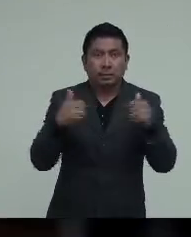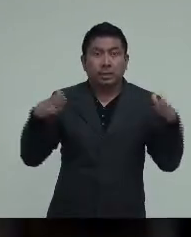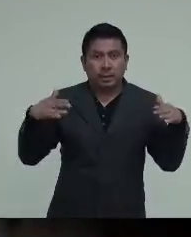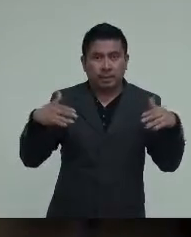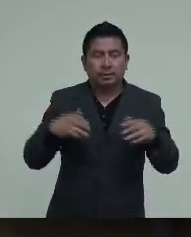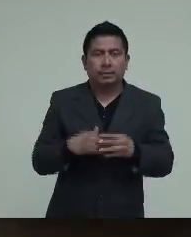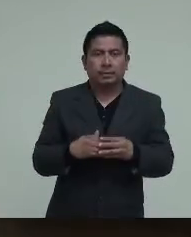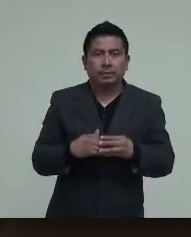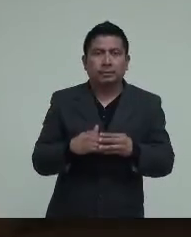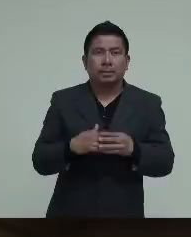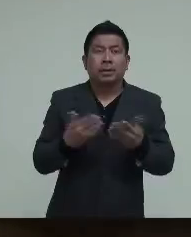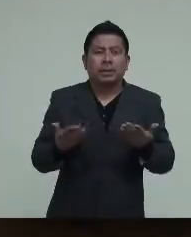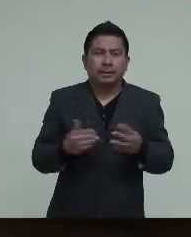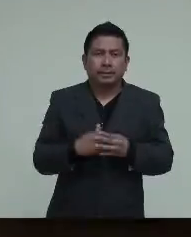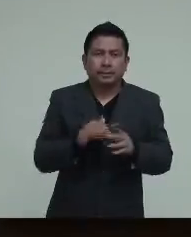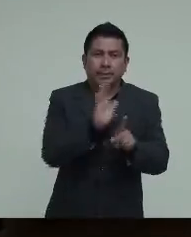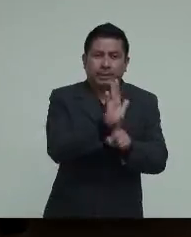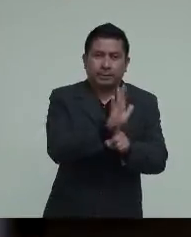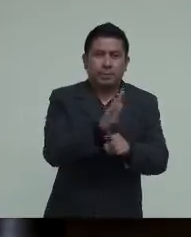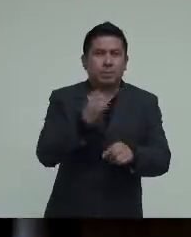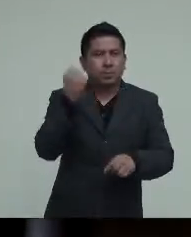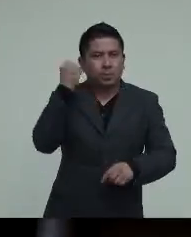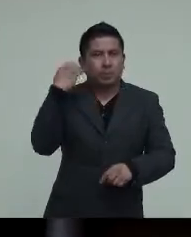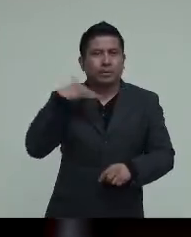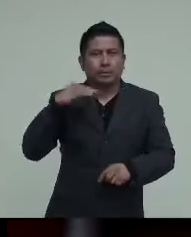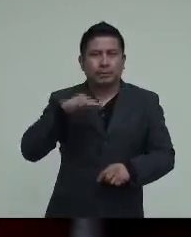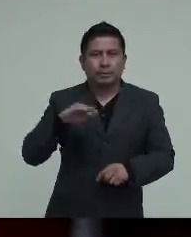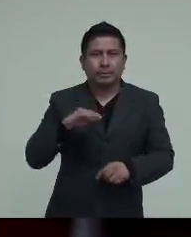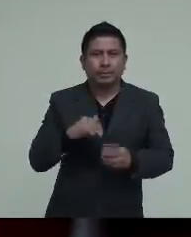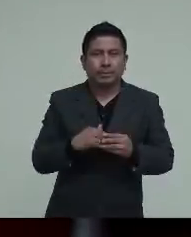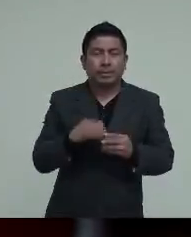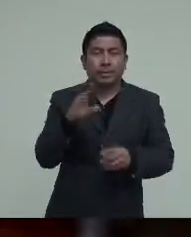Angelitos. Pero además, y este caso, esta es experiencia